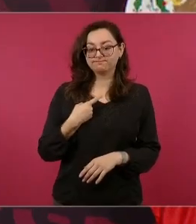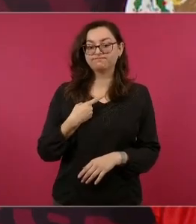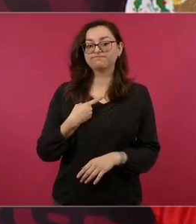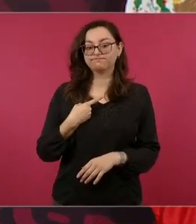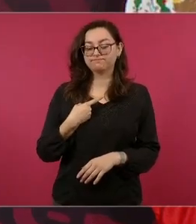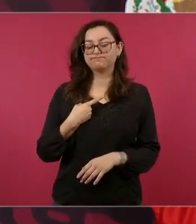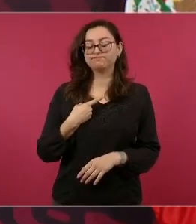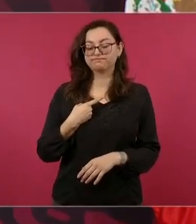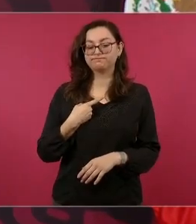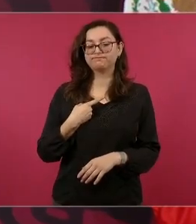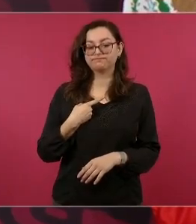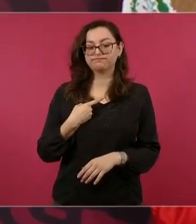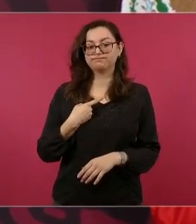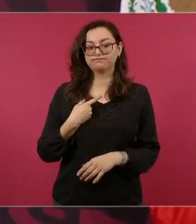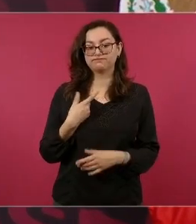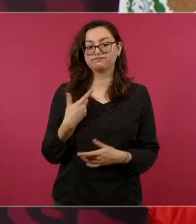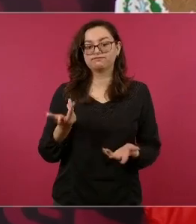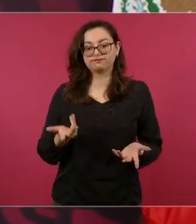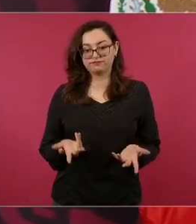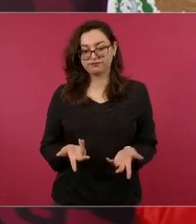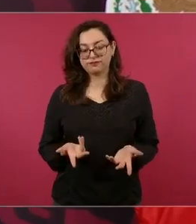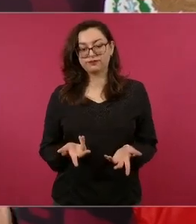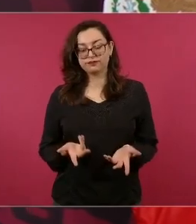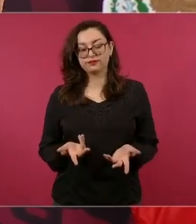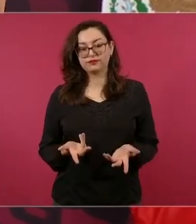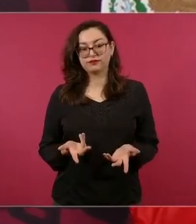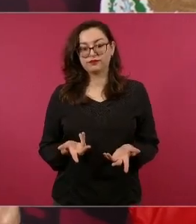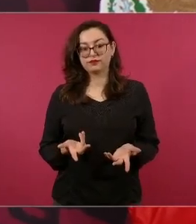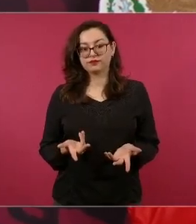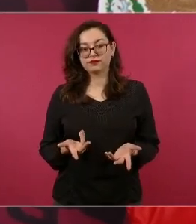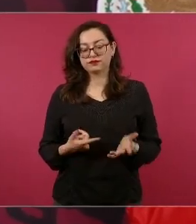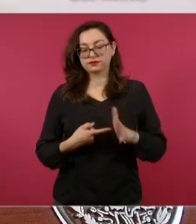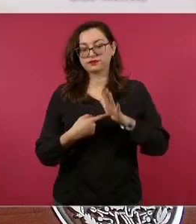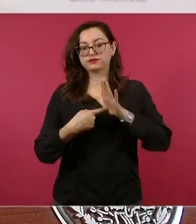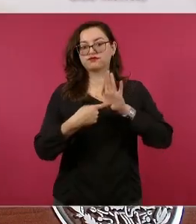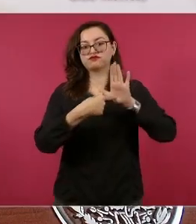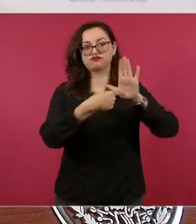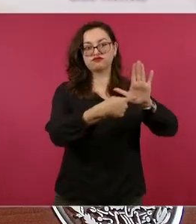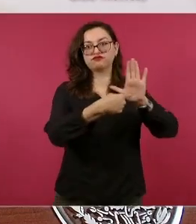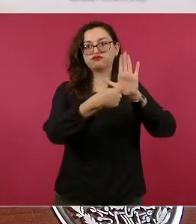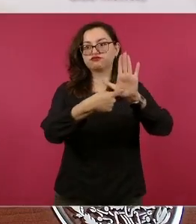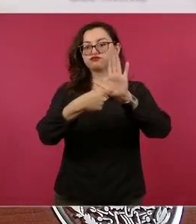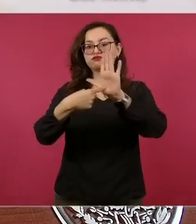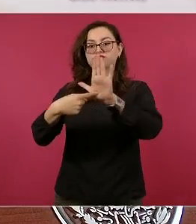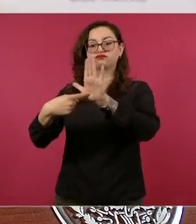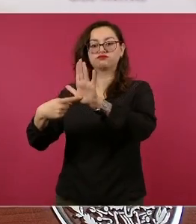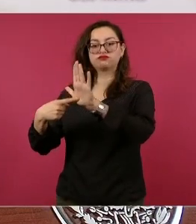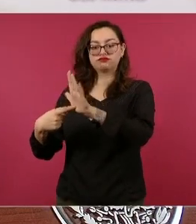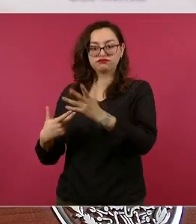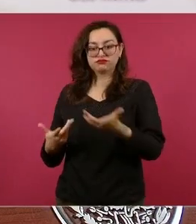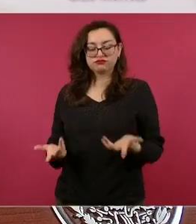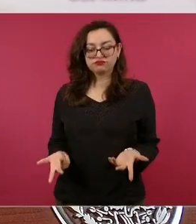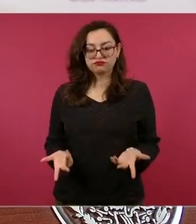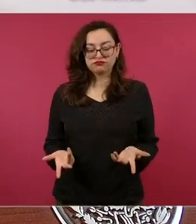para que se conozcan las cosas. Por ejemplo, ¿cuánto